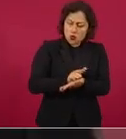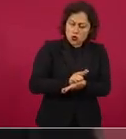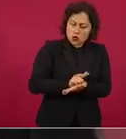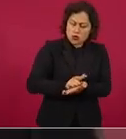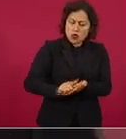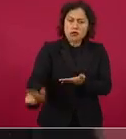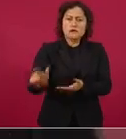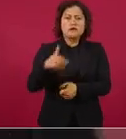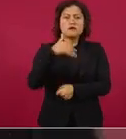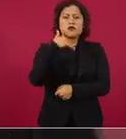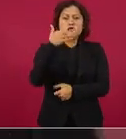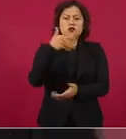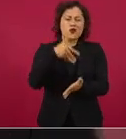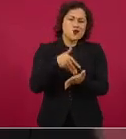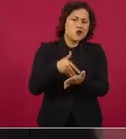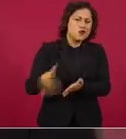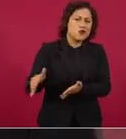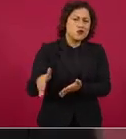Entonces, no es